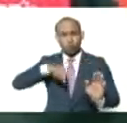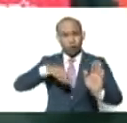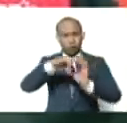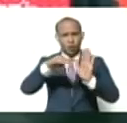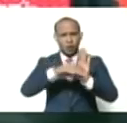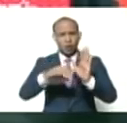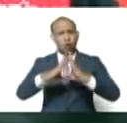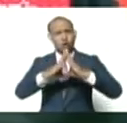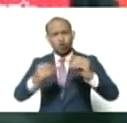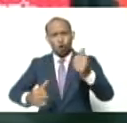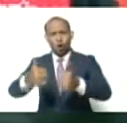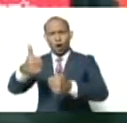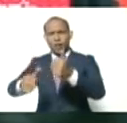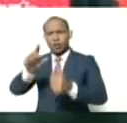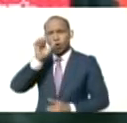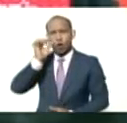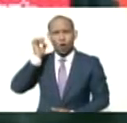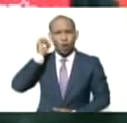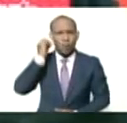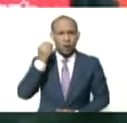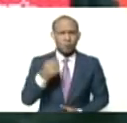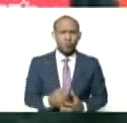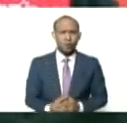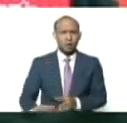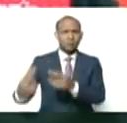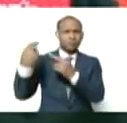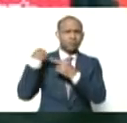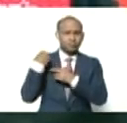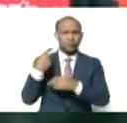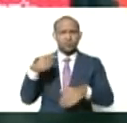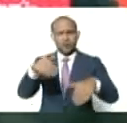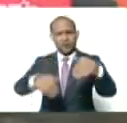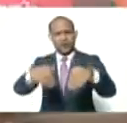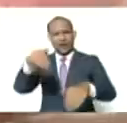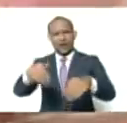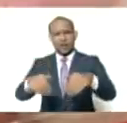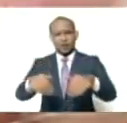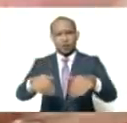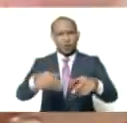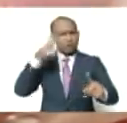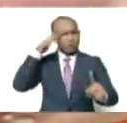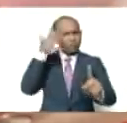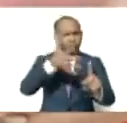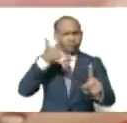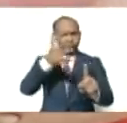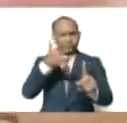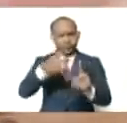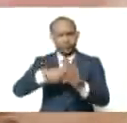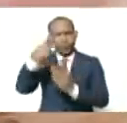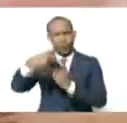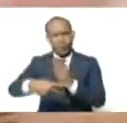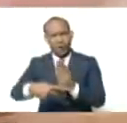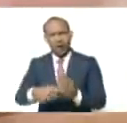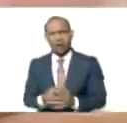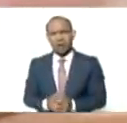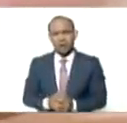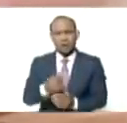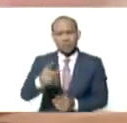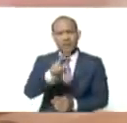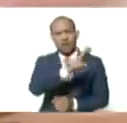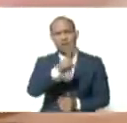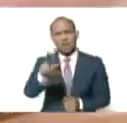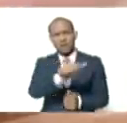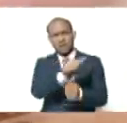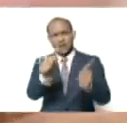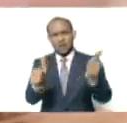los candidatos y candidatas a cargo de elecciones. Dicho plan de formación debe ser formulado por la